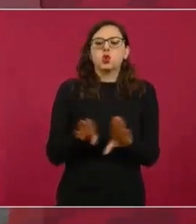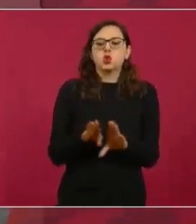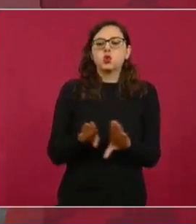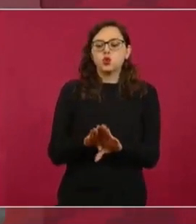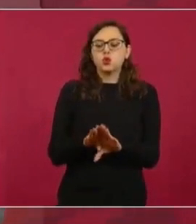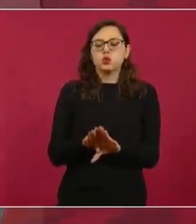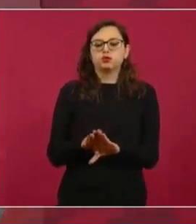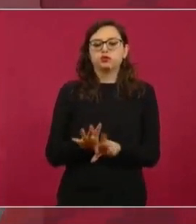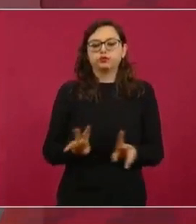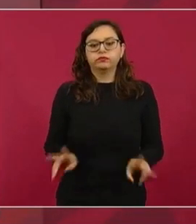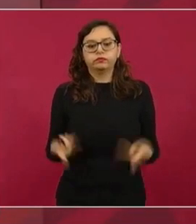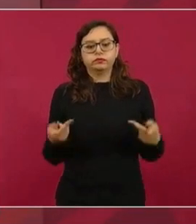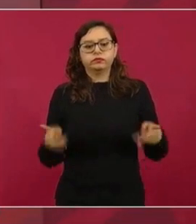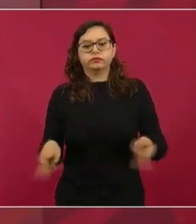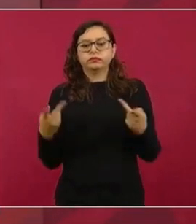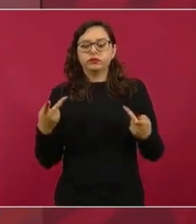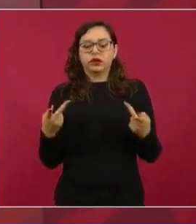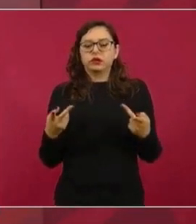o las subastas.